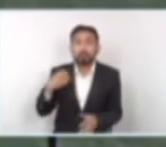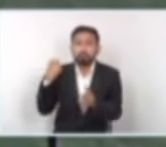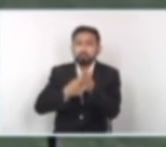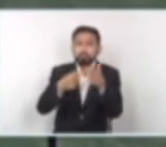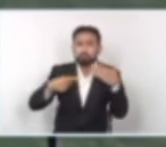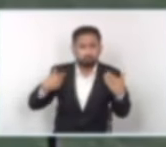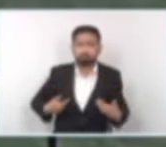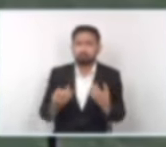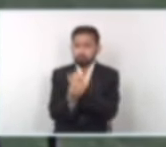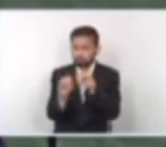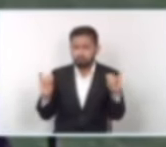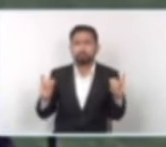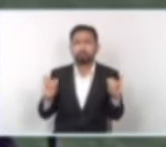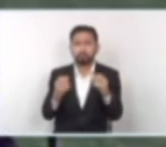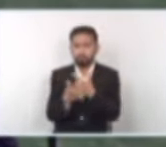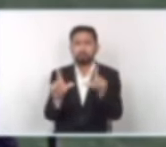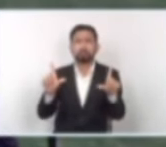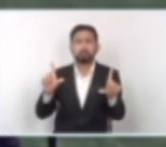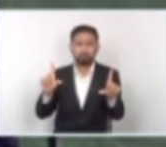ser libres.